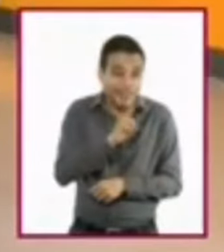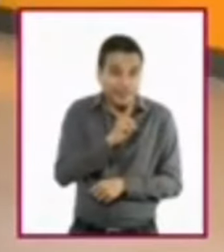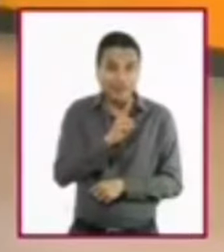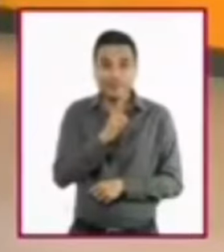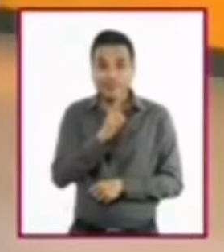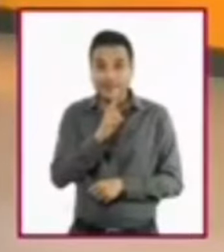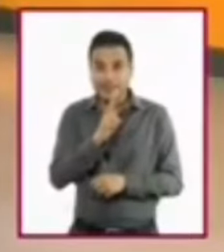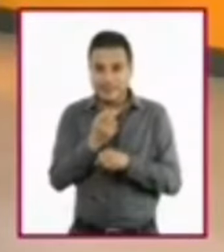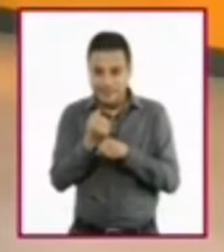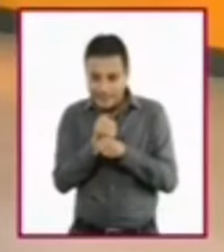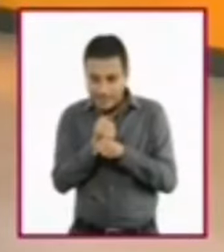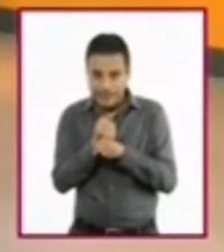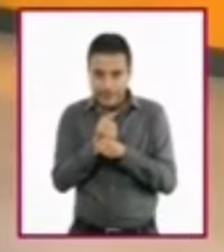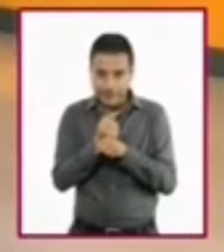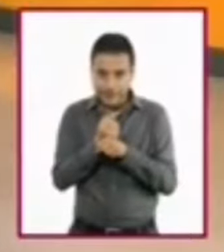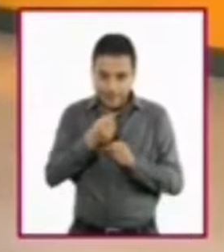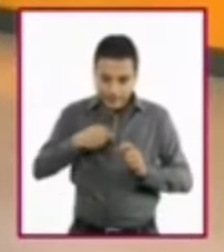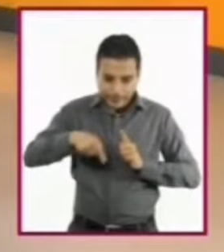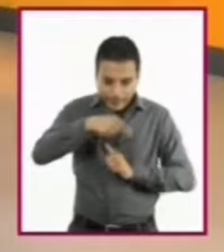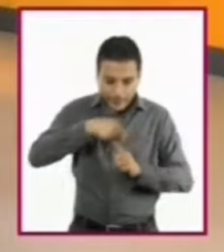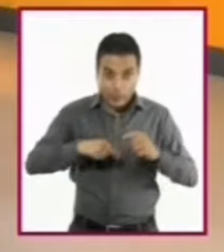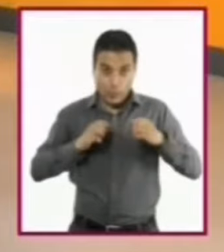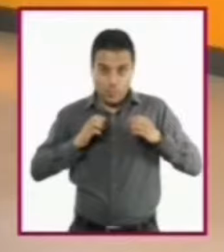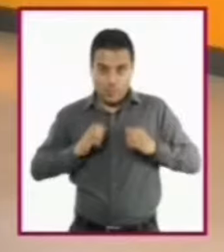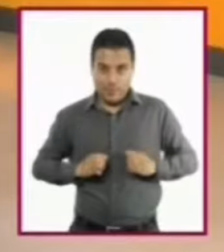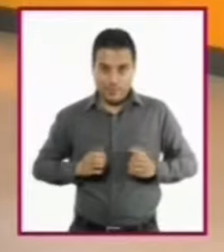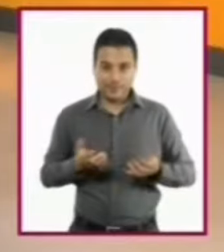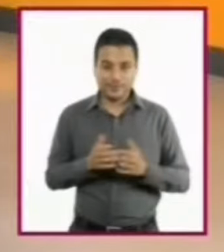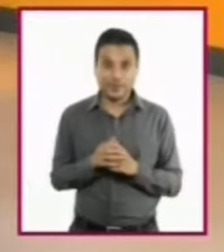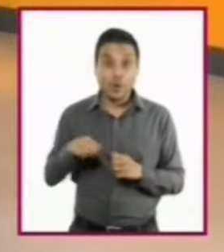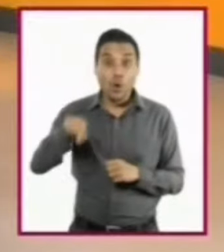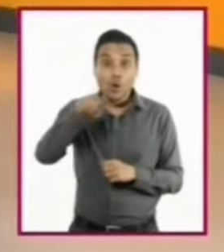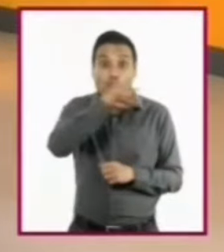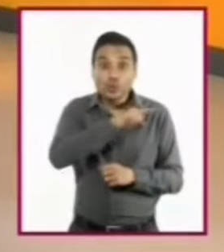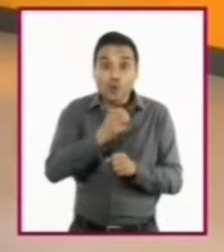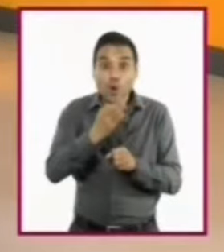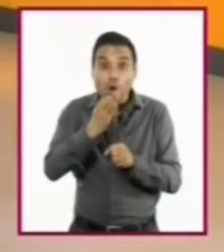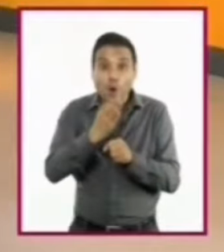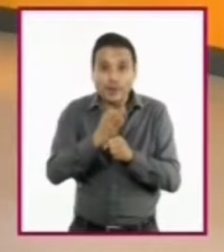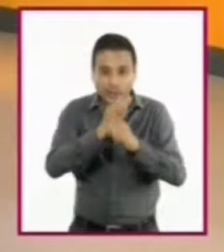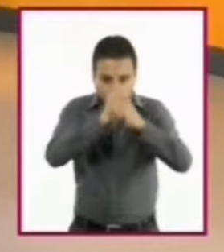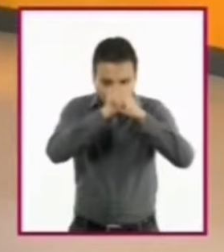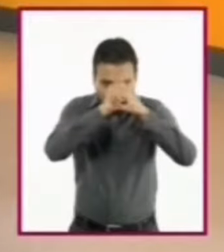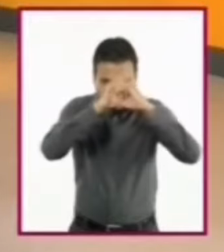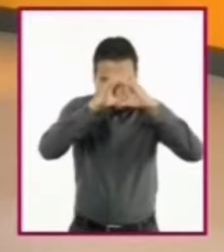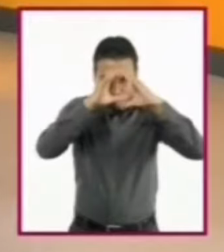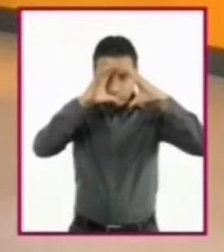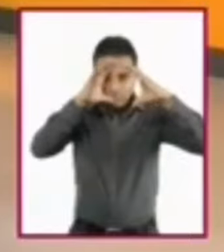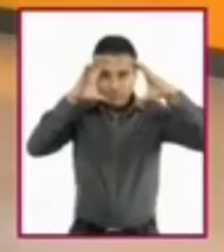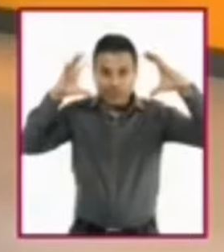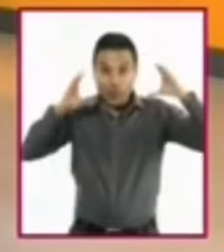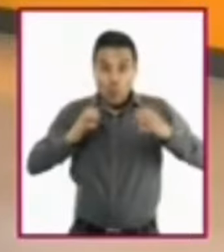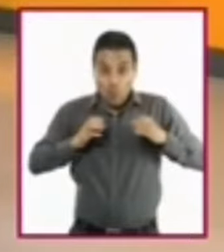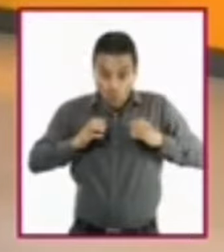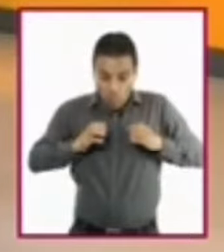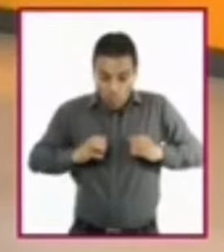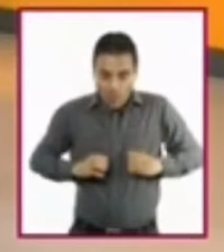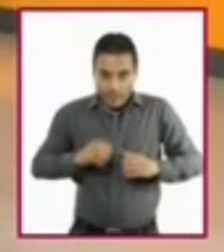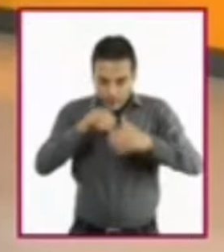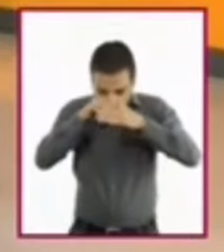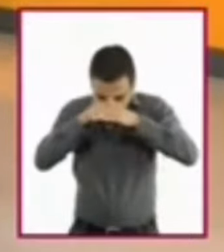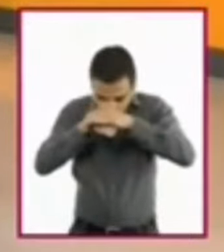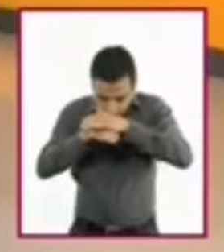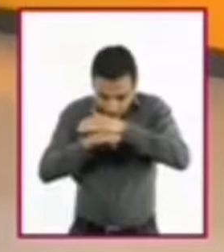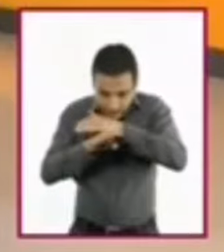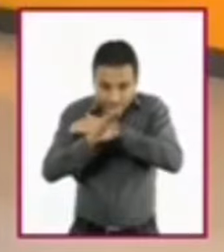humano. Haremos un recorrido imaginario por el interior del cuerpo humano, particularmente a través de los